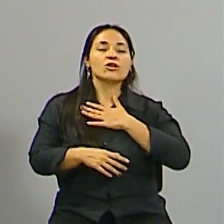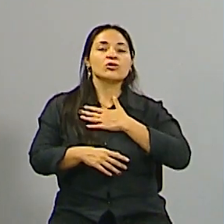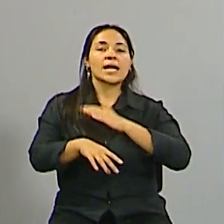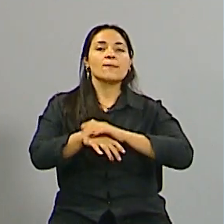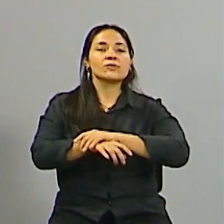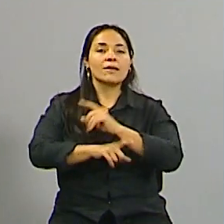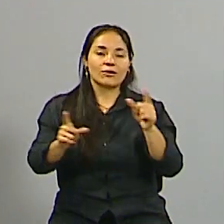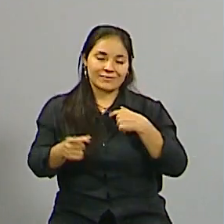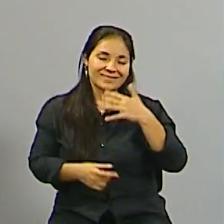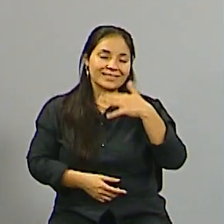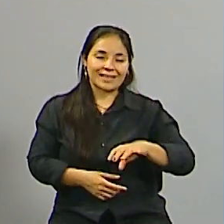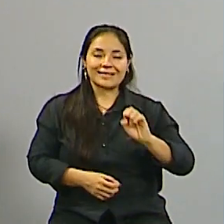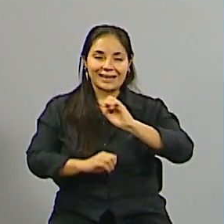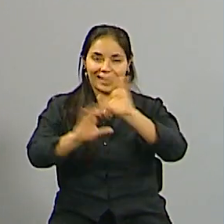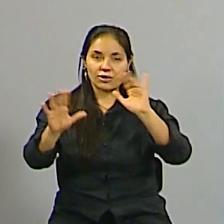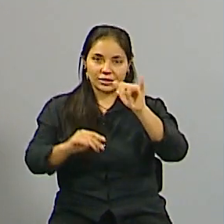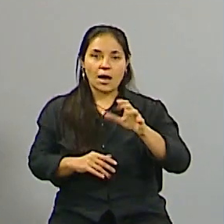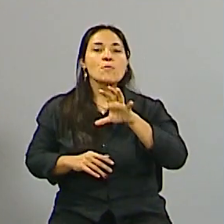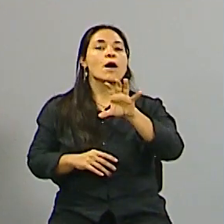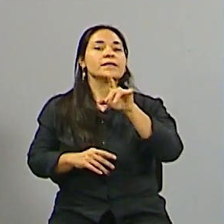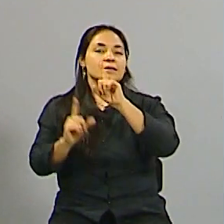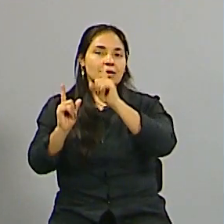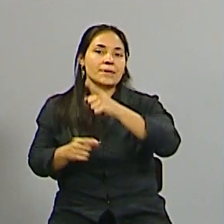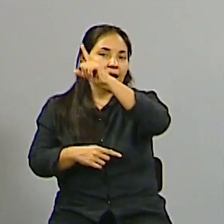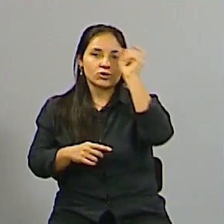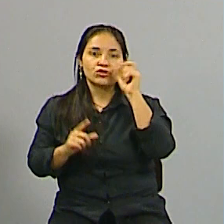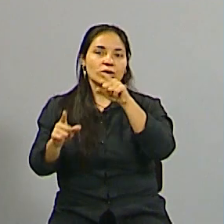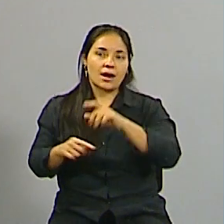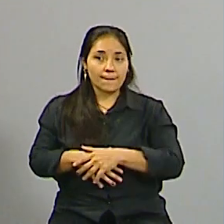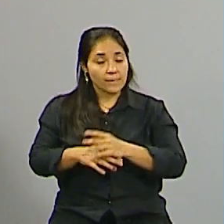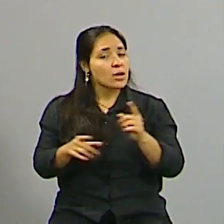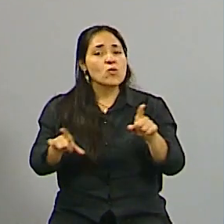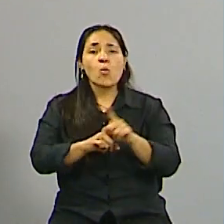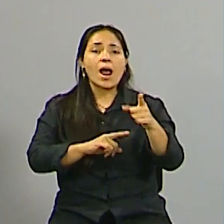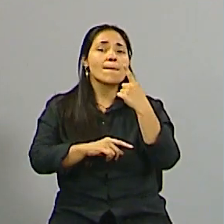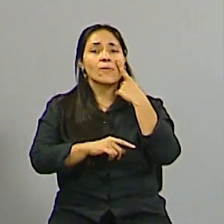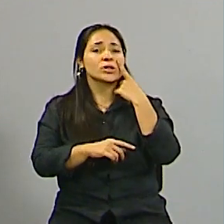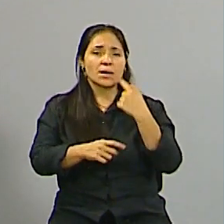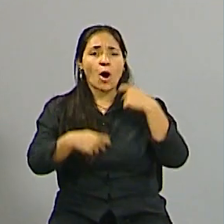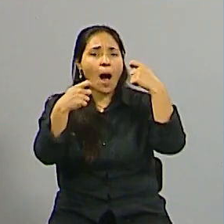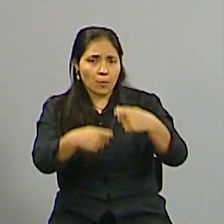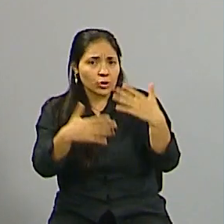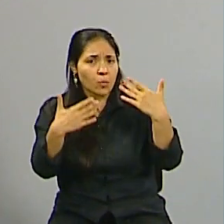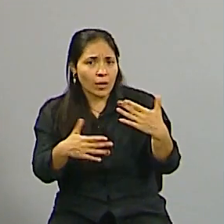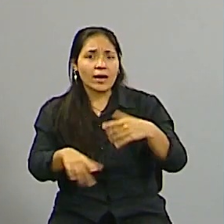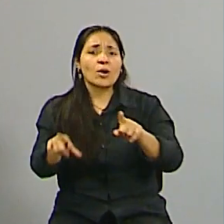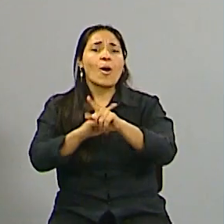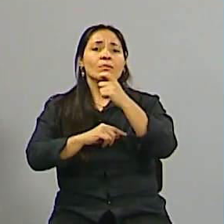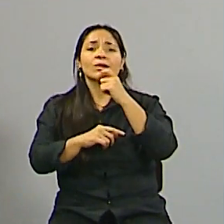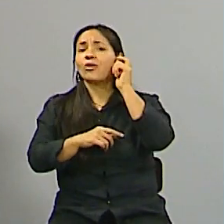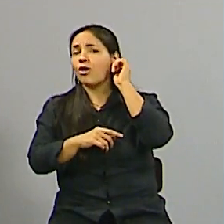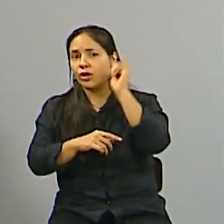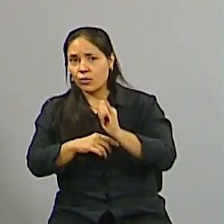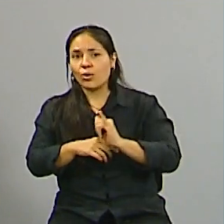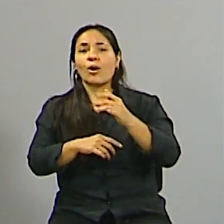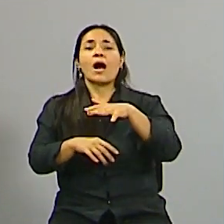Sí. Tema provincial y nacional. Pero sabemos que los municipios tienen mucho para aportar y lo viene haciendo Godoy Cruz y Capital. Guaymallén se